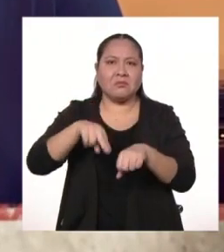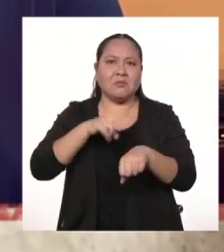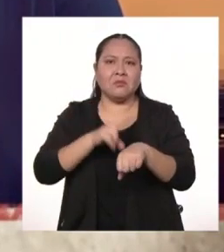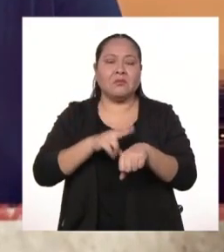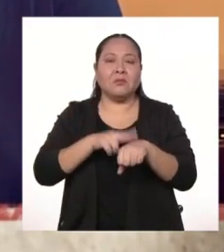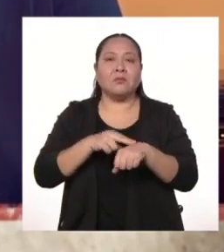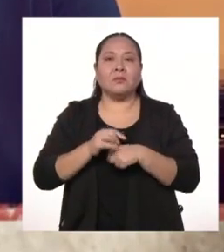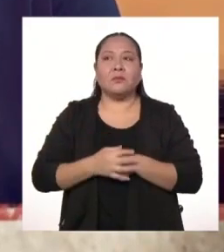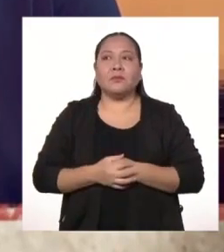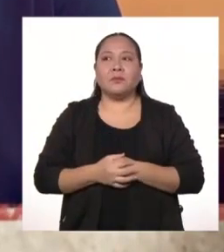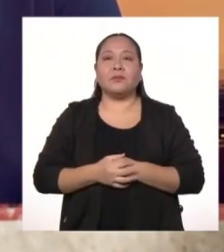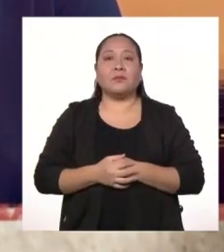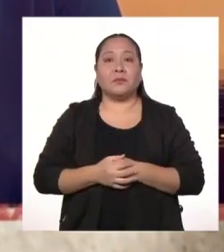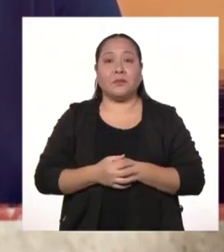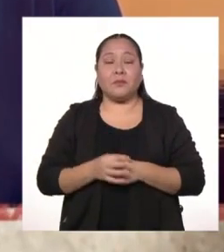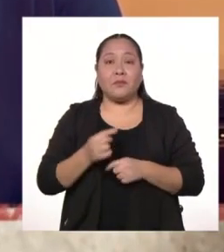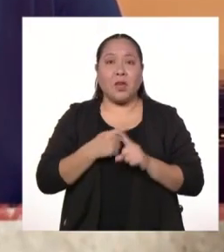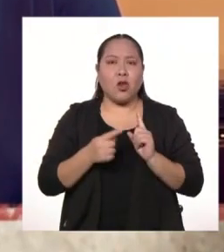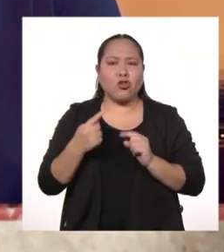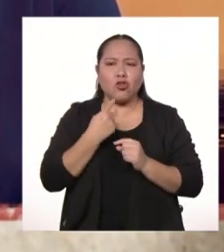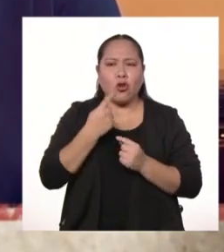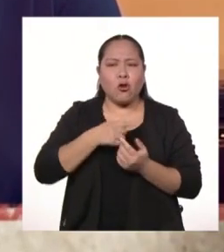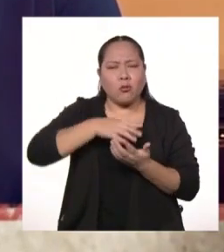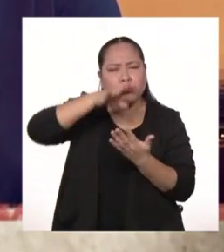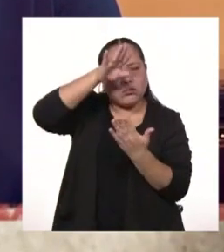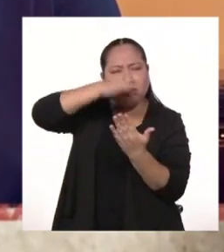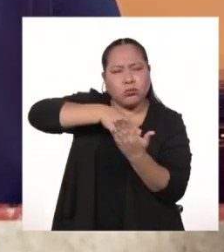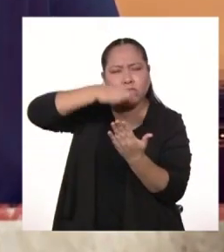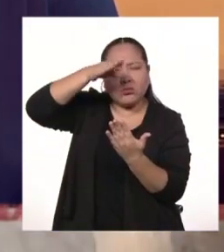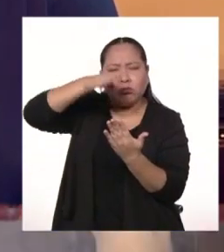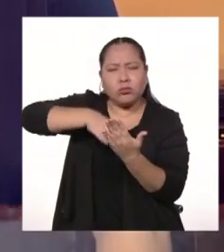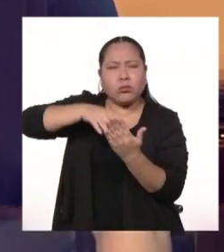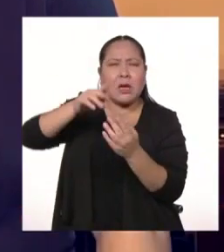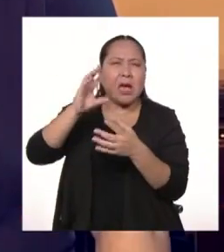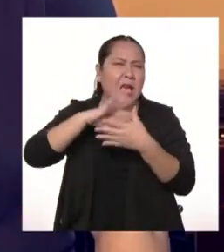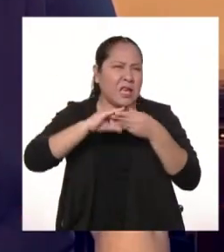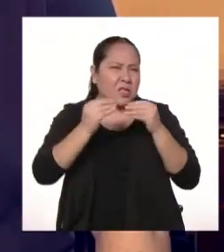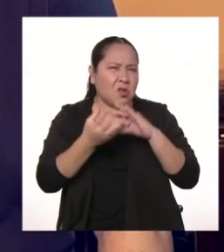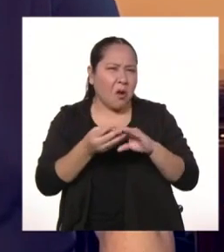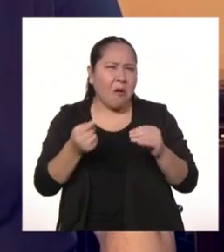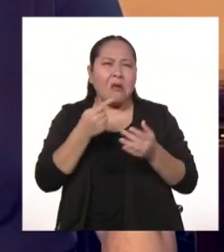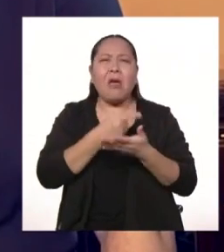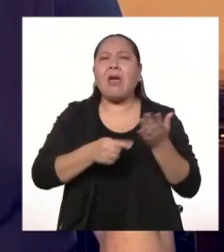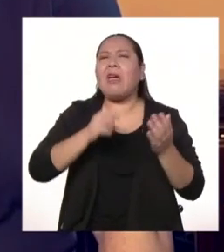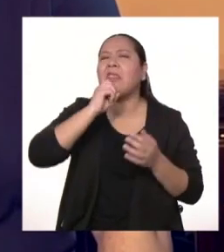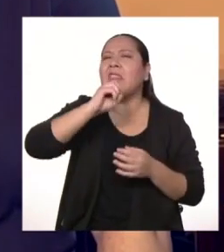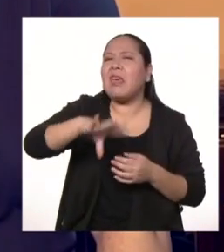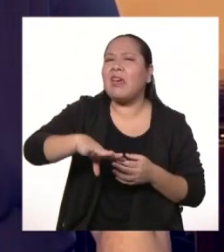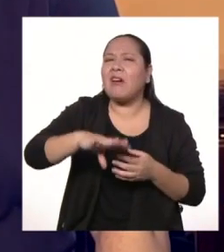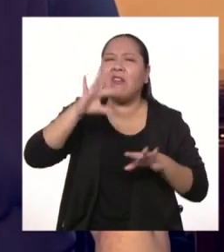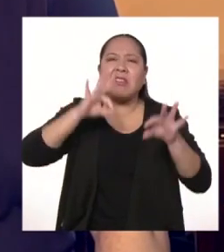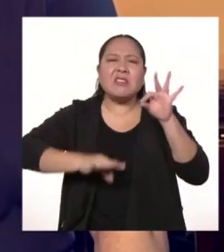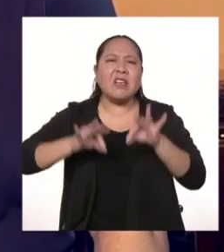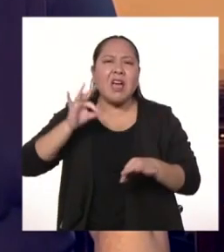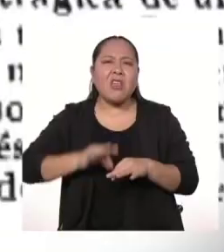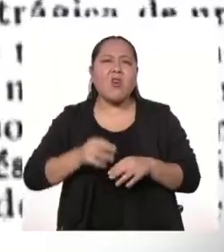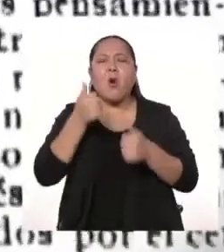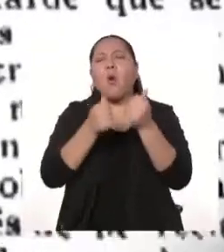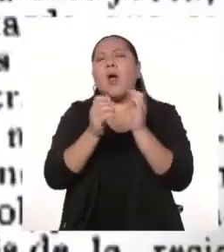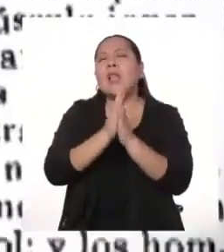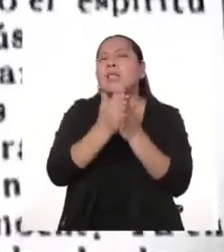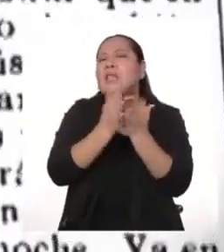creación. No solamente eran columnas en las que se dice que se exhibió, que se dijo en el teatro o que el libro está en